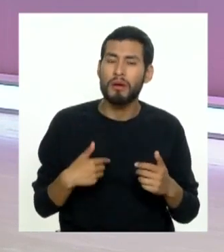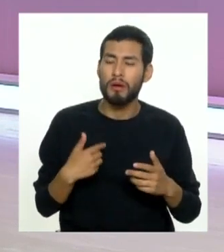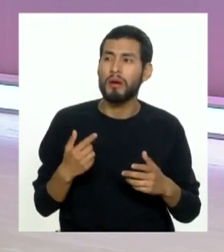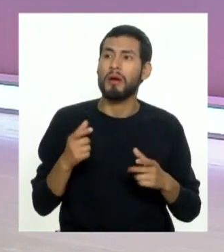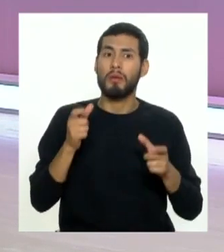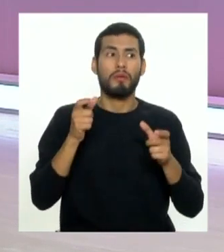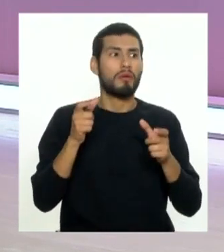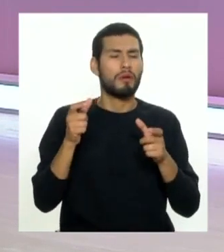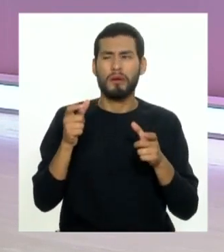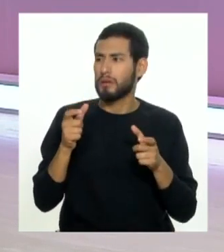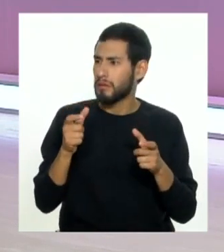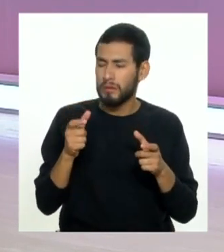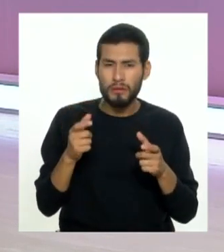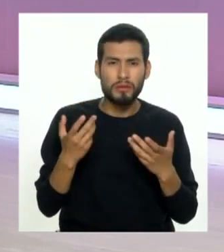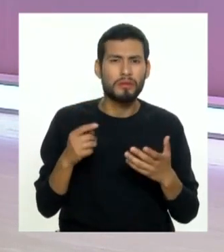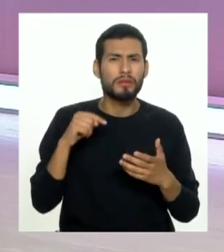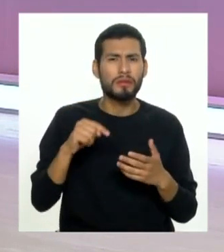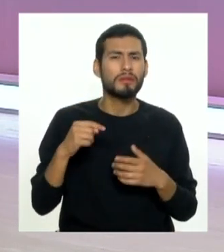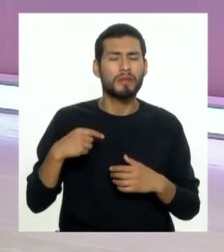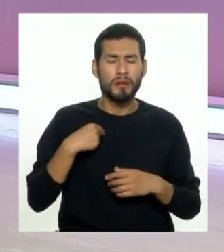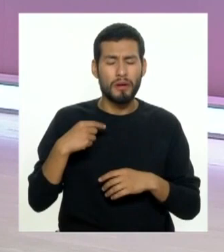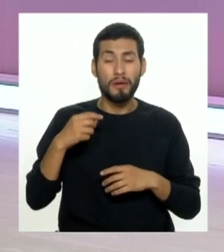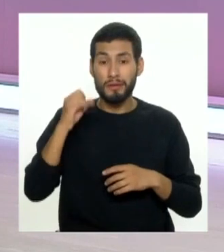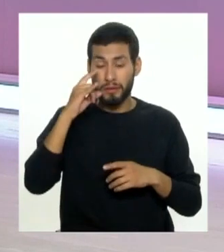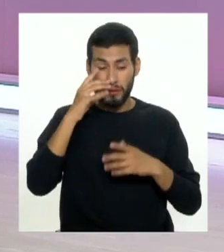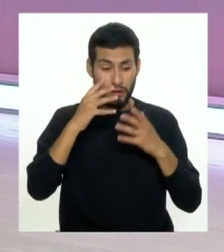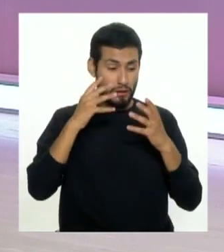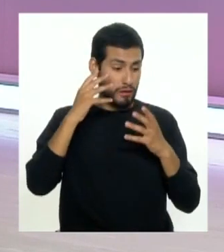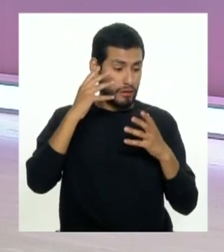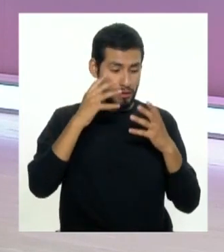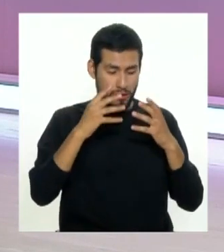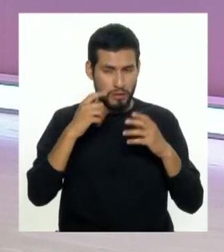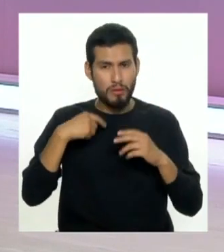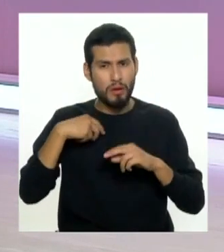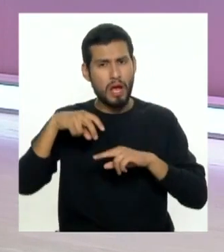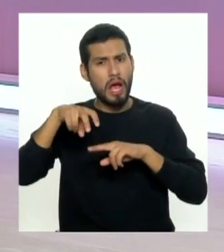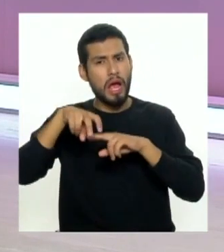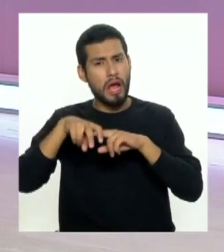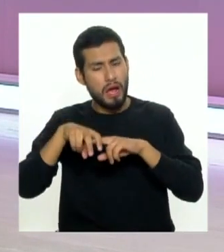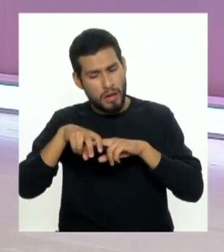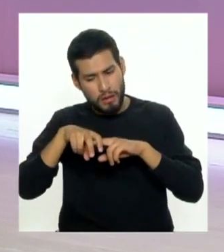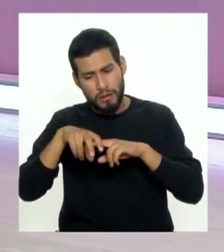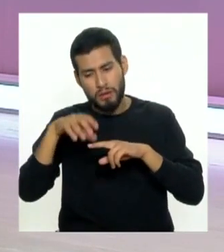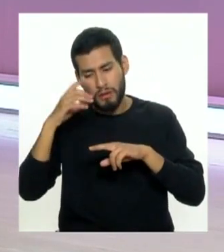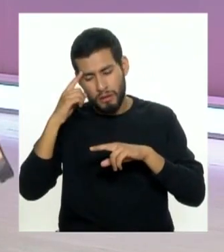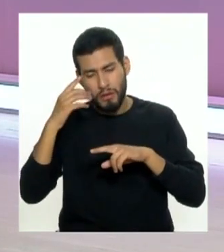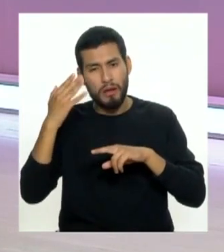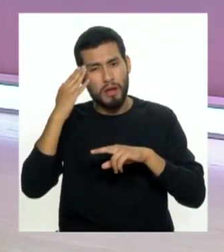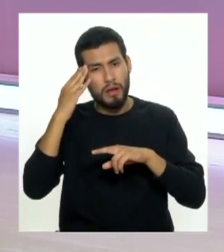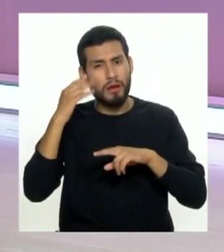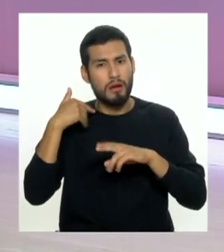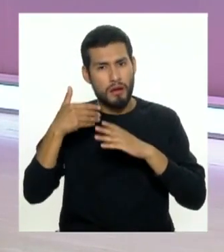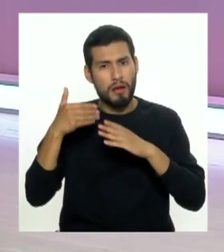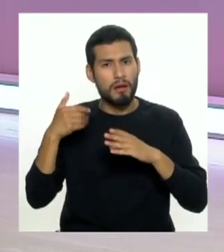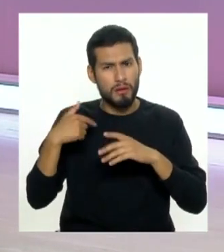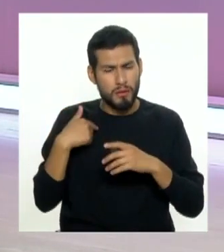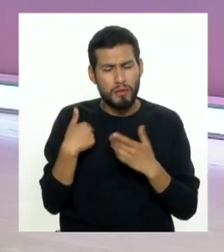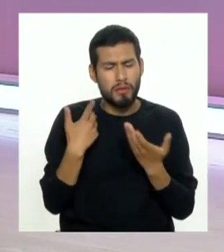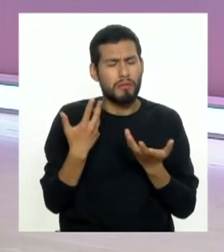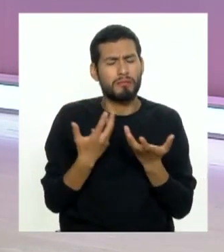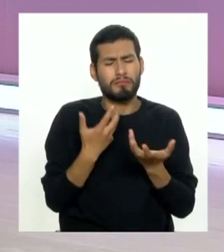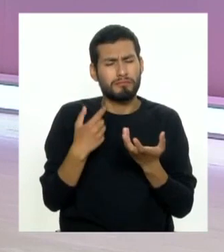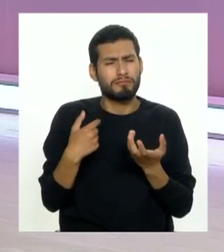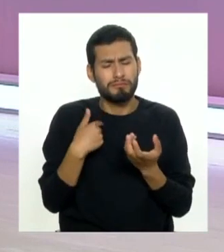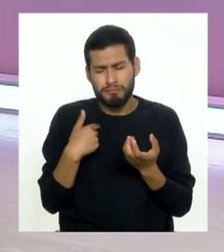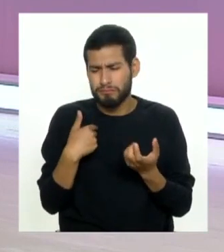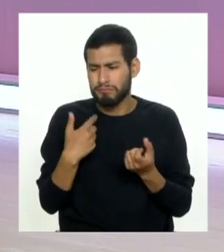alerta, ¿no? Cuando me siento así, me pongo en la cama, en el mueble. Ya, como le digo, ya convivo ya con ella. No me da vergüenza. Una